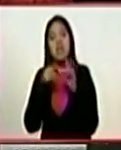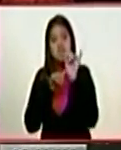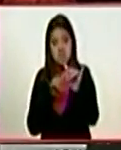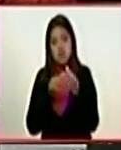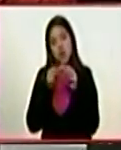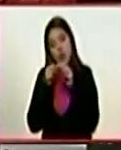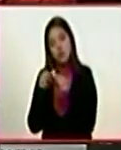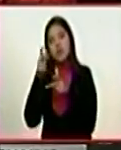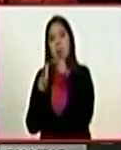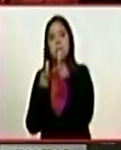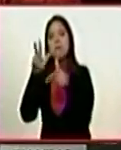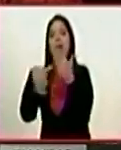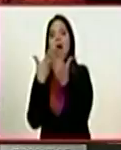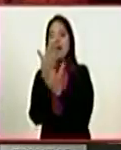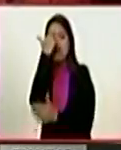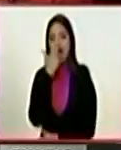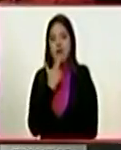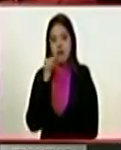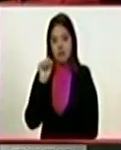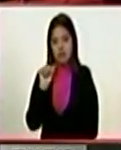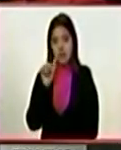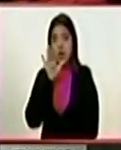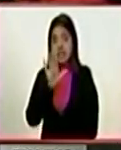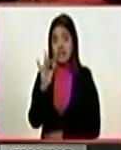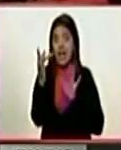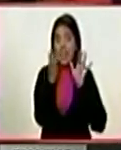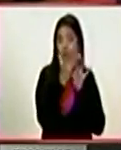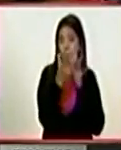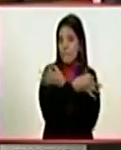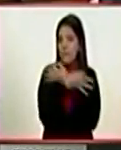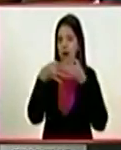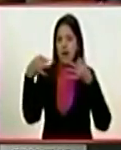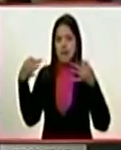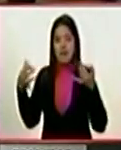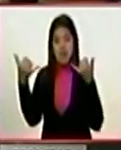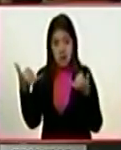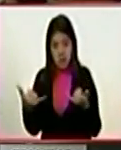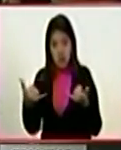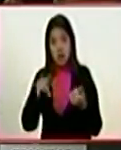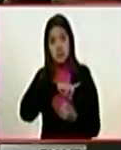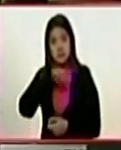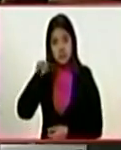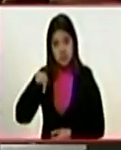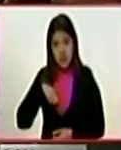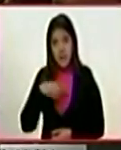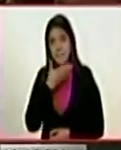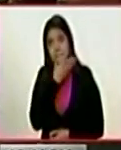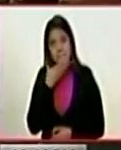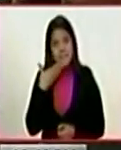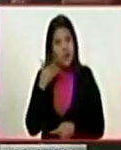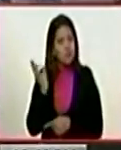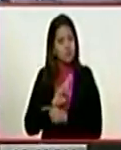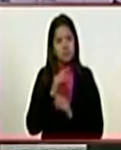metro y continuar hasta Antímano. Es la articulación perfecta que estamos haciendo para darle mayor